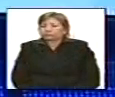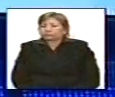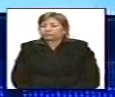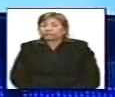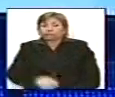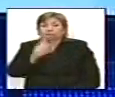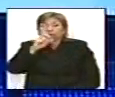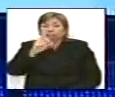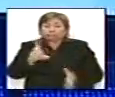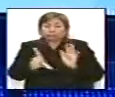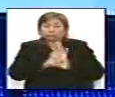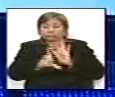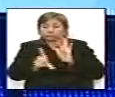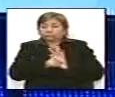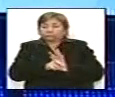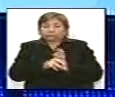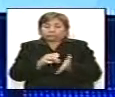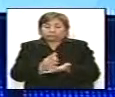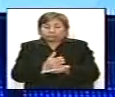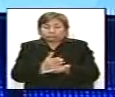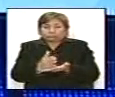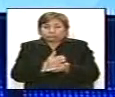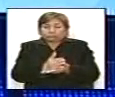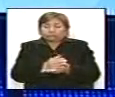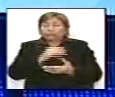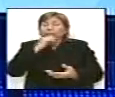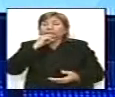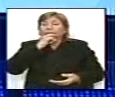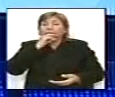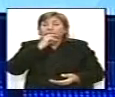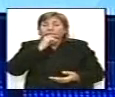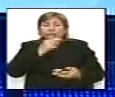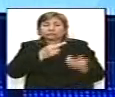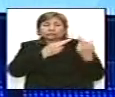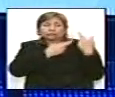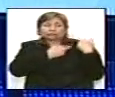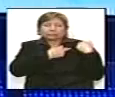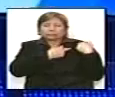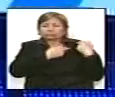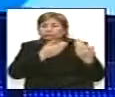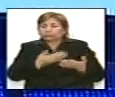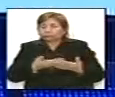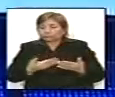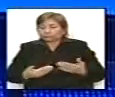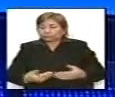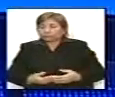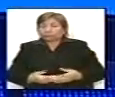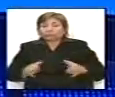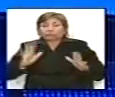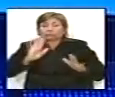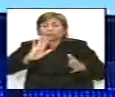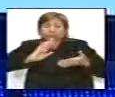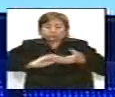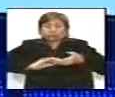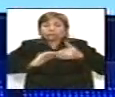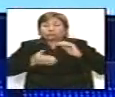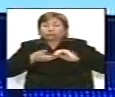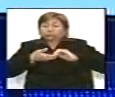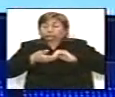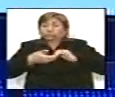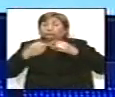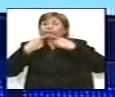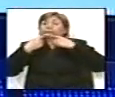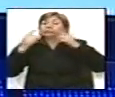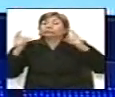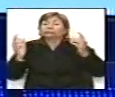Y una ley que promueve la participación de la mujer en cargos dirigenciales de su comunidad fue publicada en el